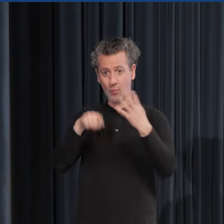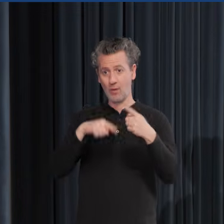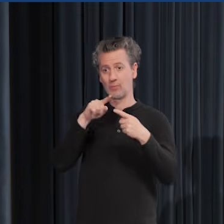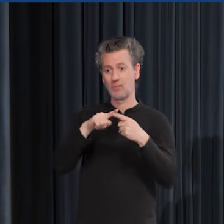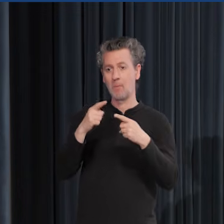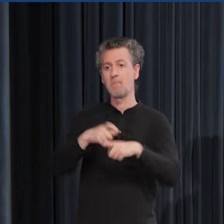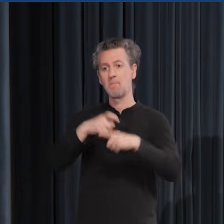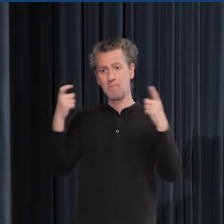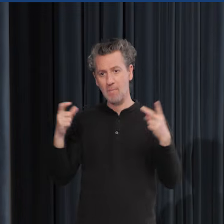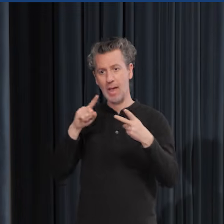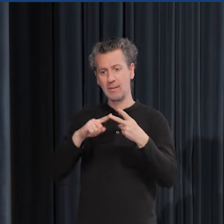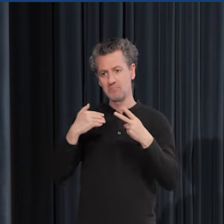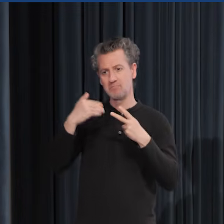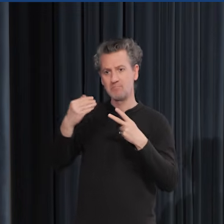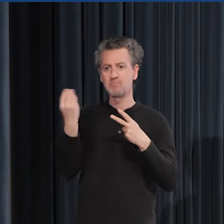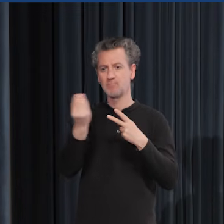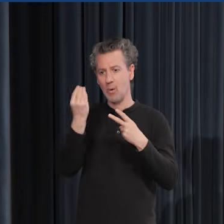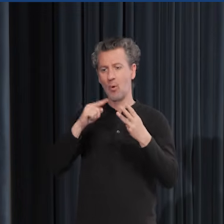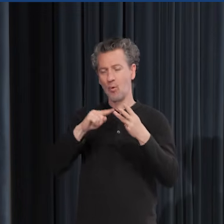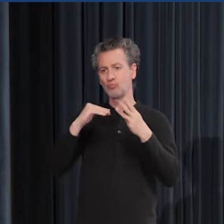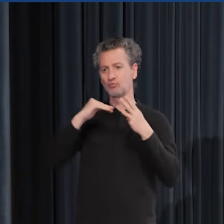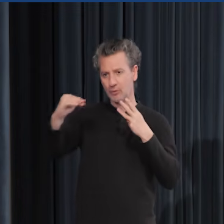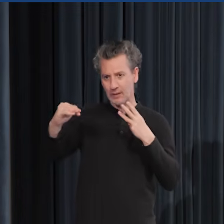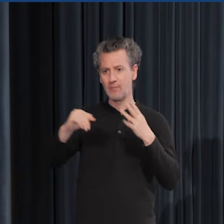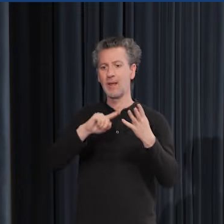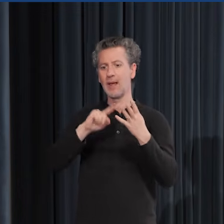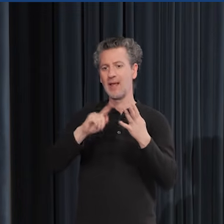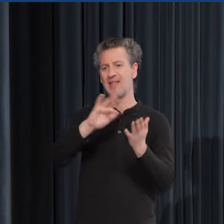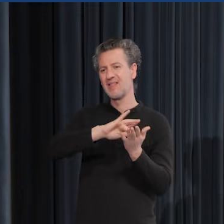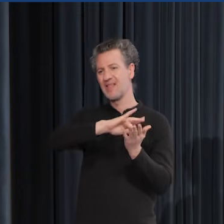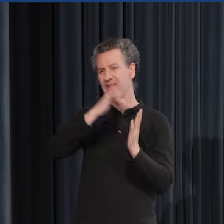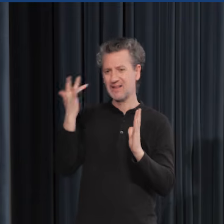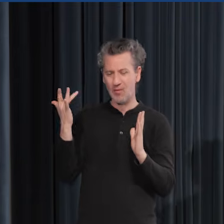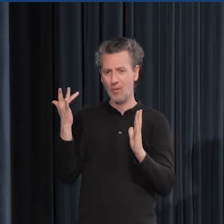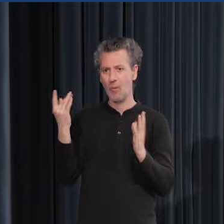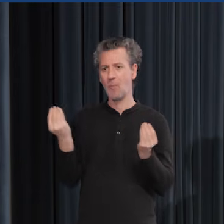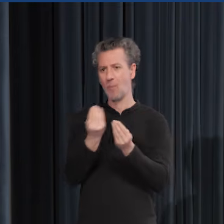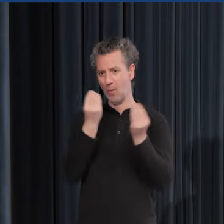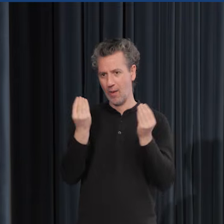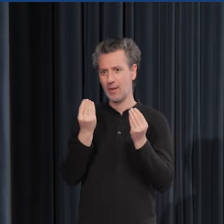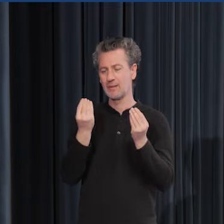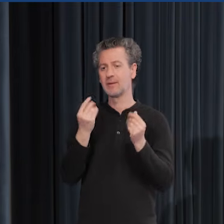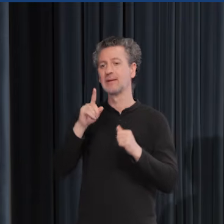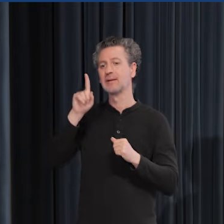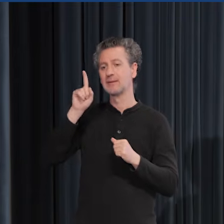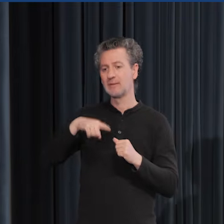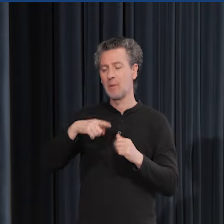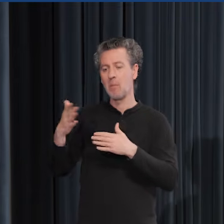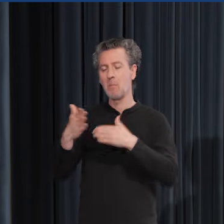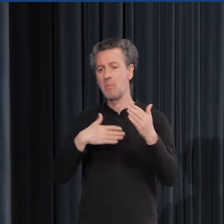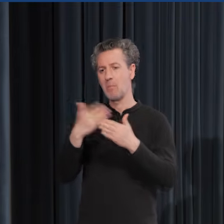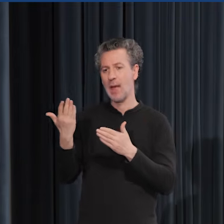vivienda, promover la sostenibilidad, fomentar la digitalización y promover una mano de